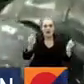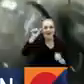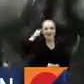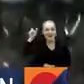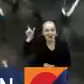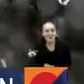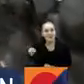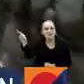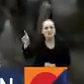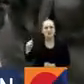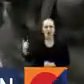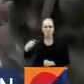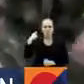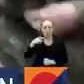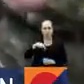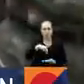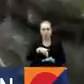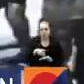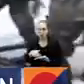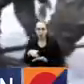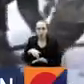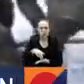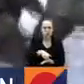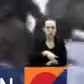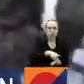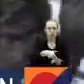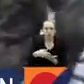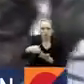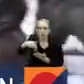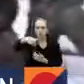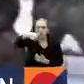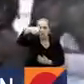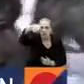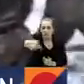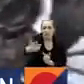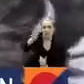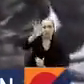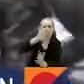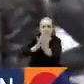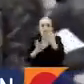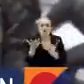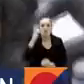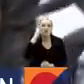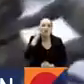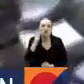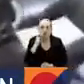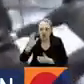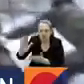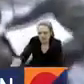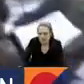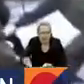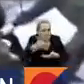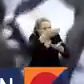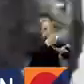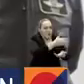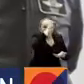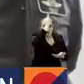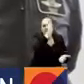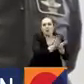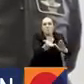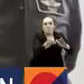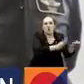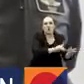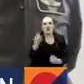fue encontrado herido por varios soldados días después del operativo que realizó el ejército en Chocó. Posteriormente fue trasladado al hospital donde falleció.